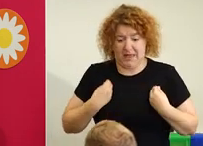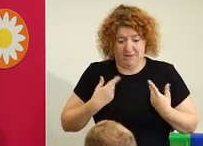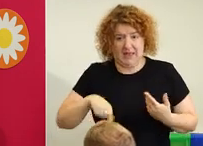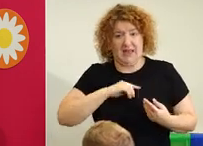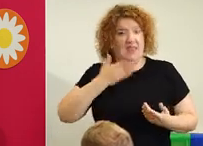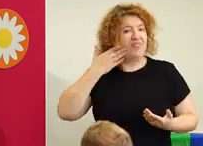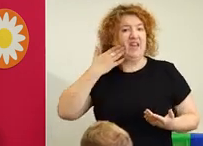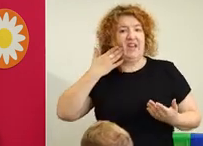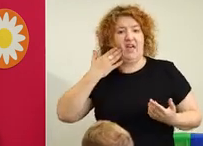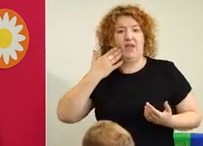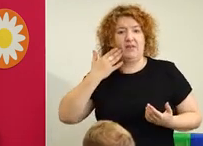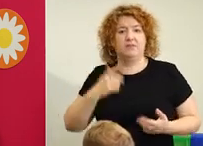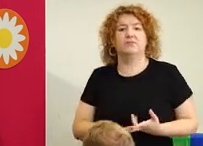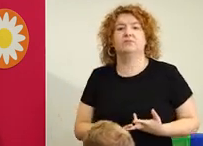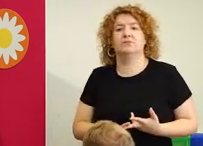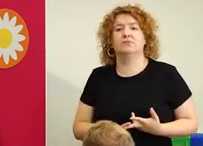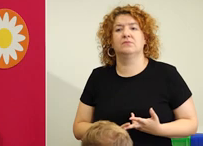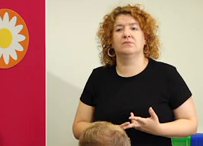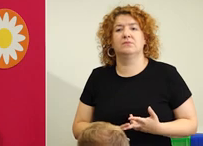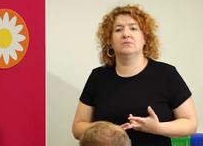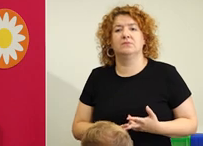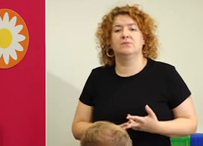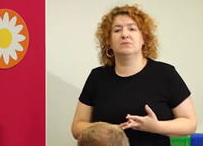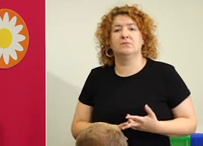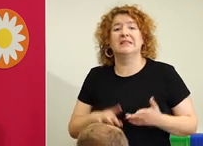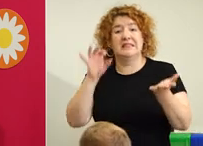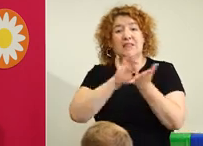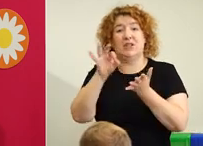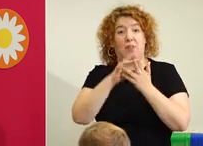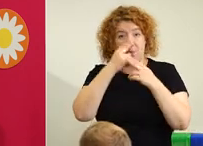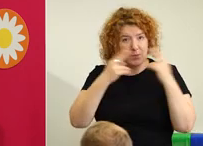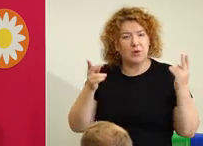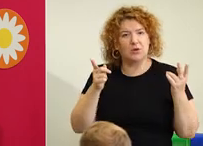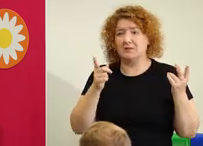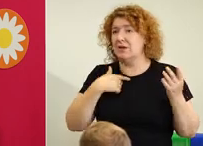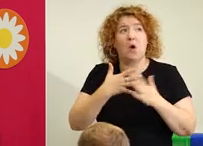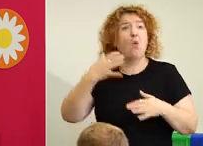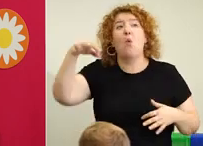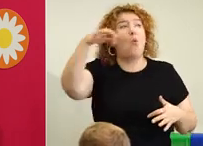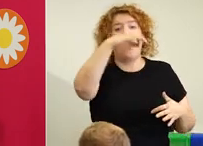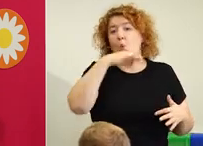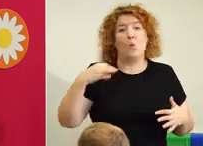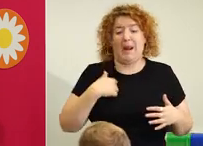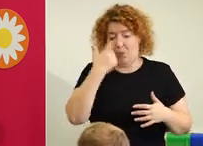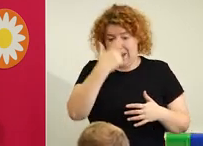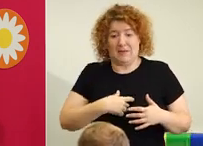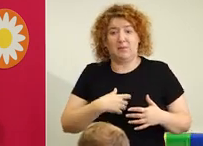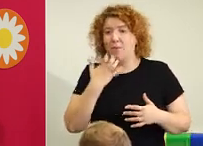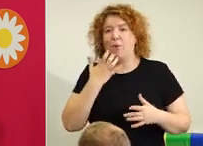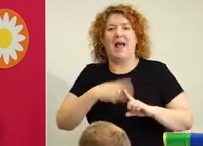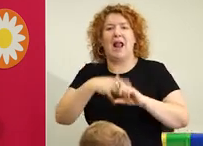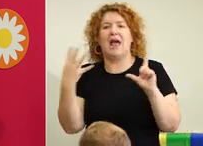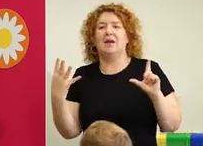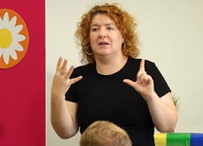con dignidad. Servicios públicos que también son la garantía, a veces la única garantía que tienen las personas